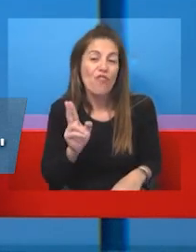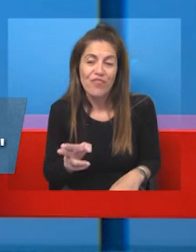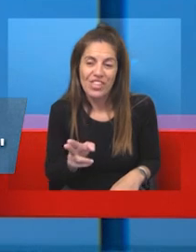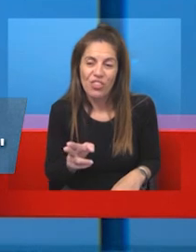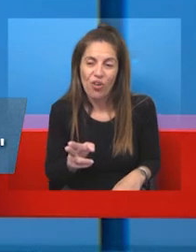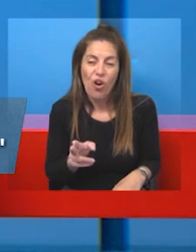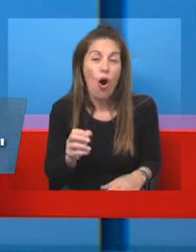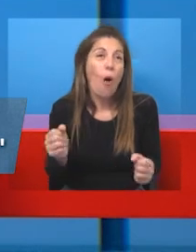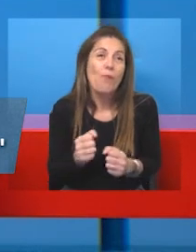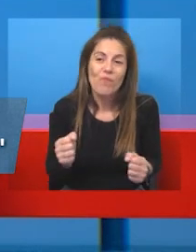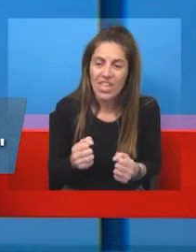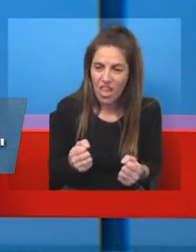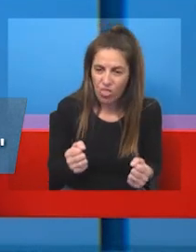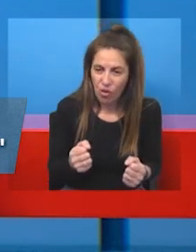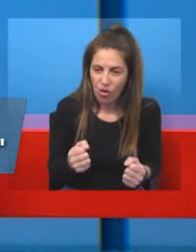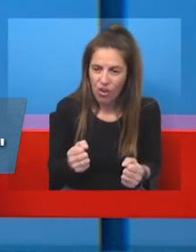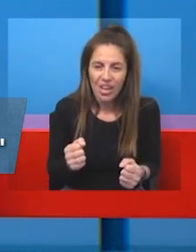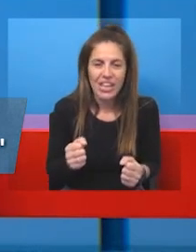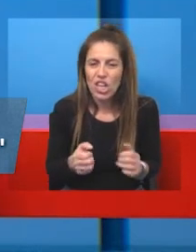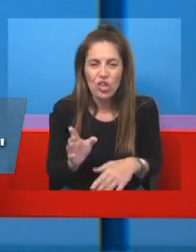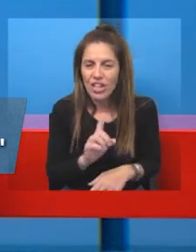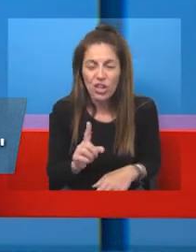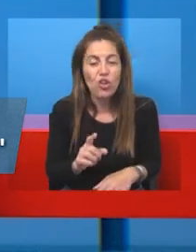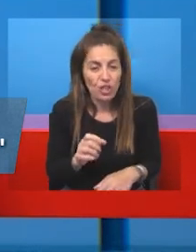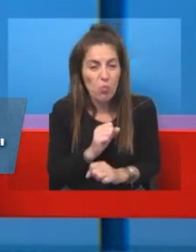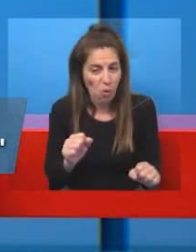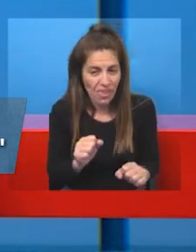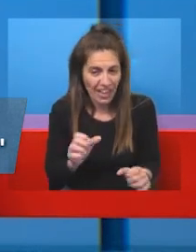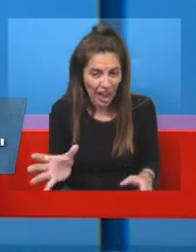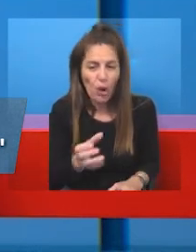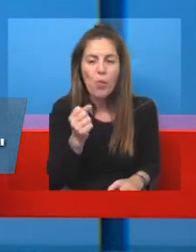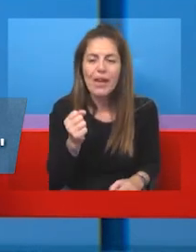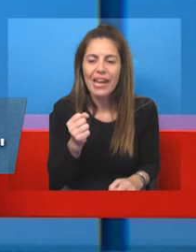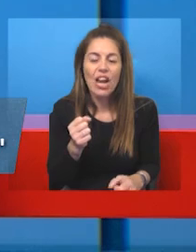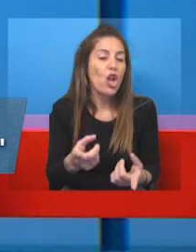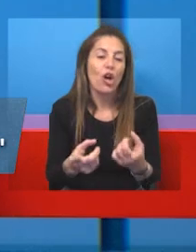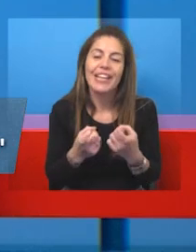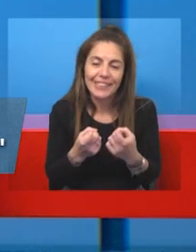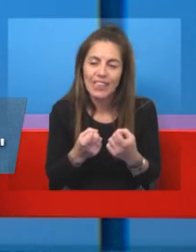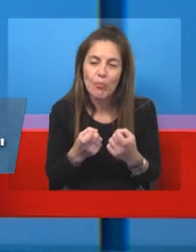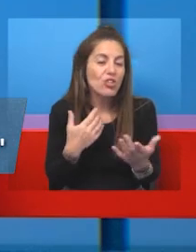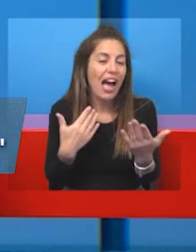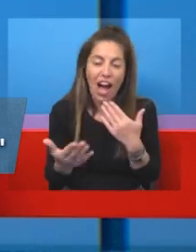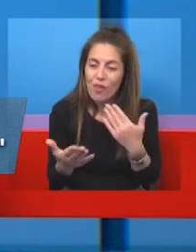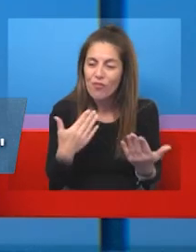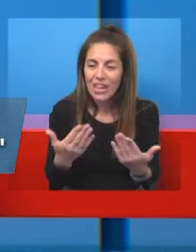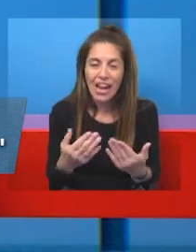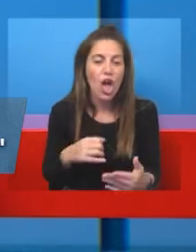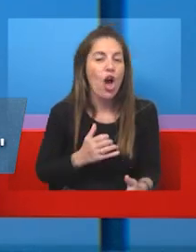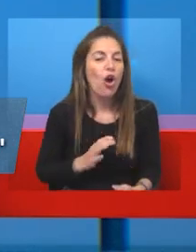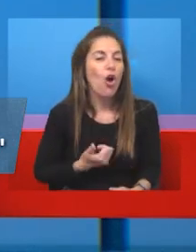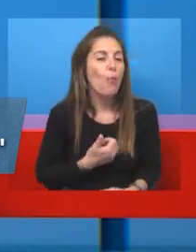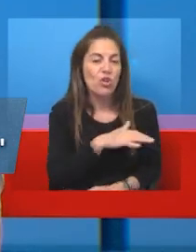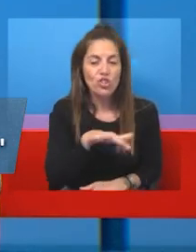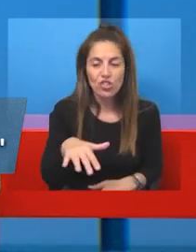este tenerle miedo y y de no salir se sale y bueno este lo que precisamos es hablar como sociedad nos